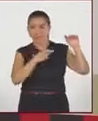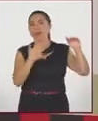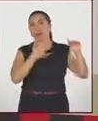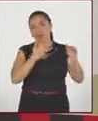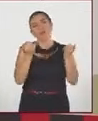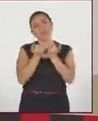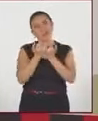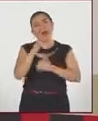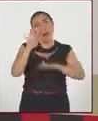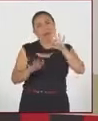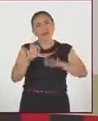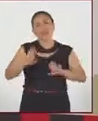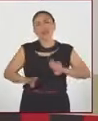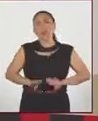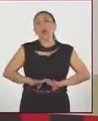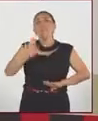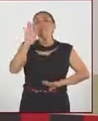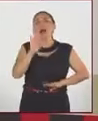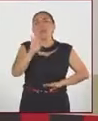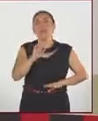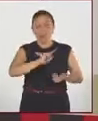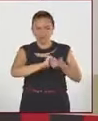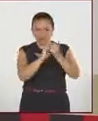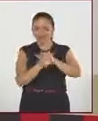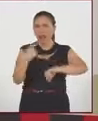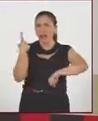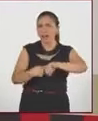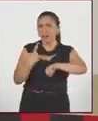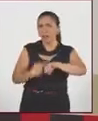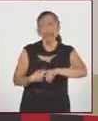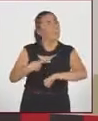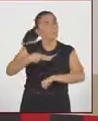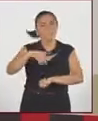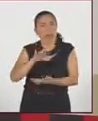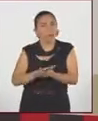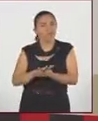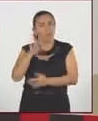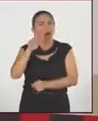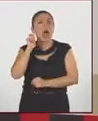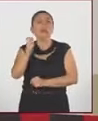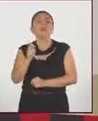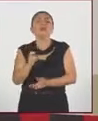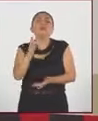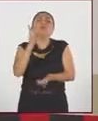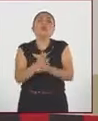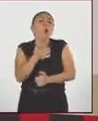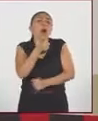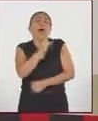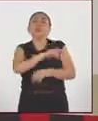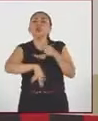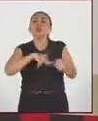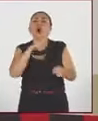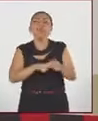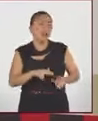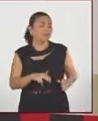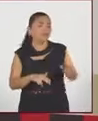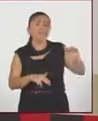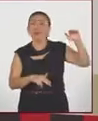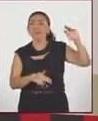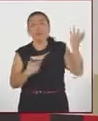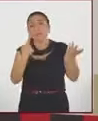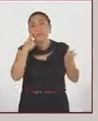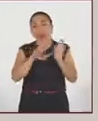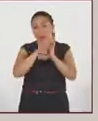condiciones que parecieran ser patológicas, pero la mayoría de las veces es que solo es parte del desarrollo habitual, ¿no? Por ejemplo, el